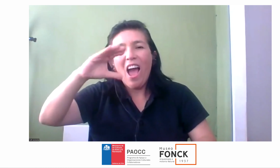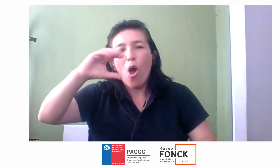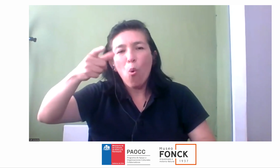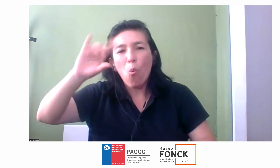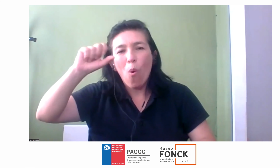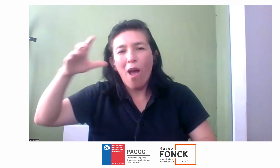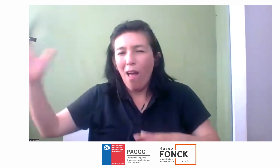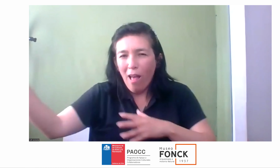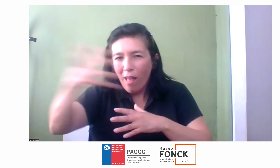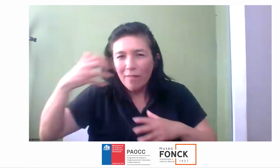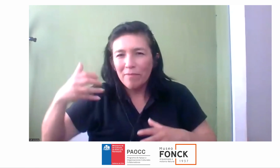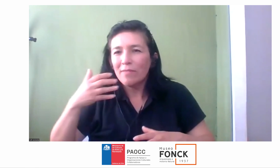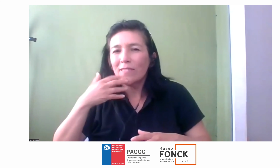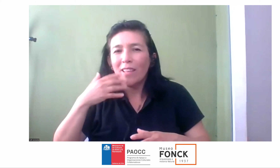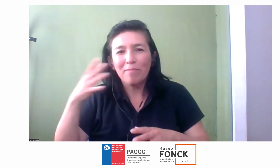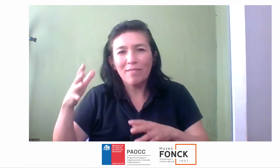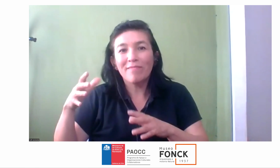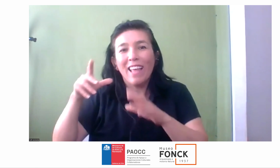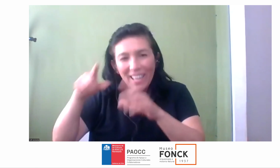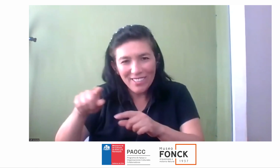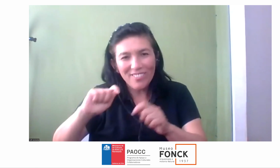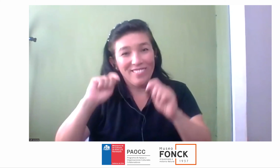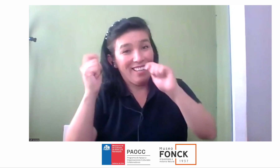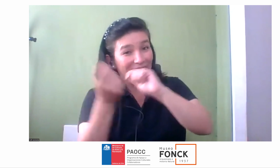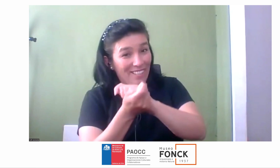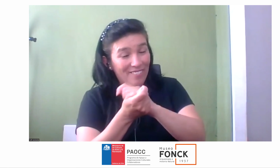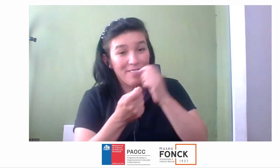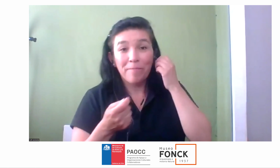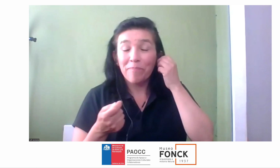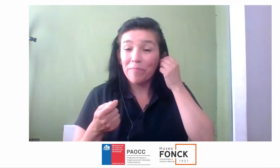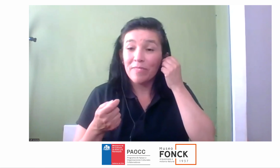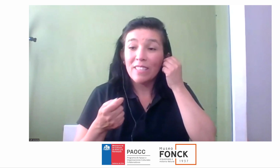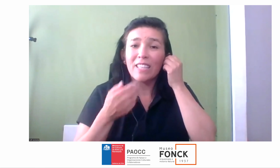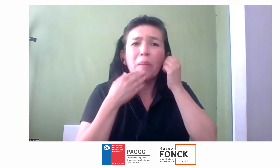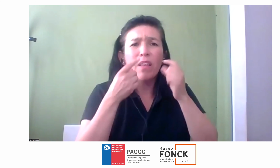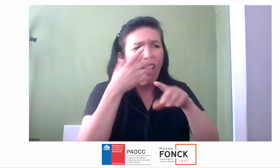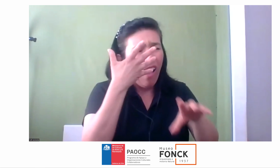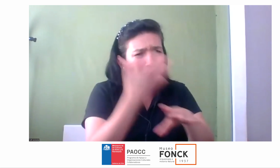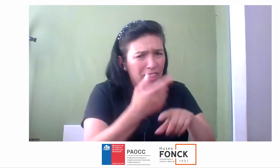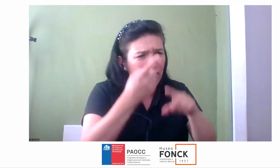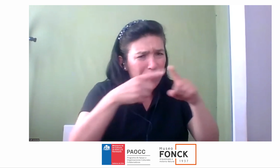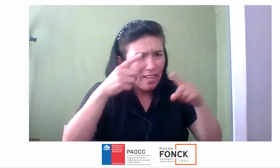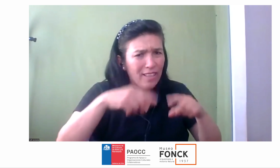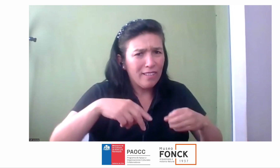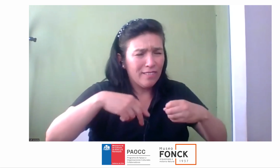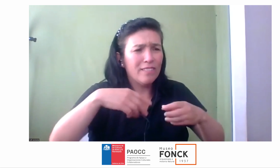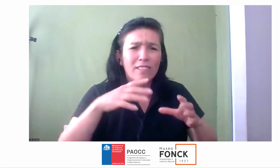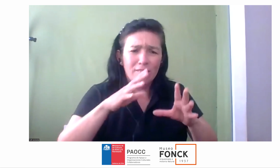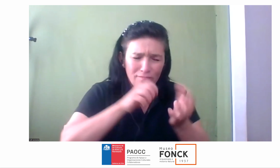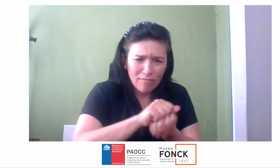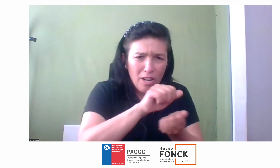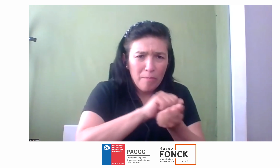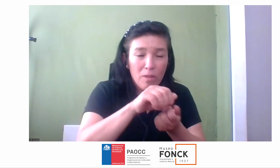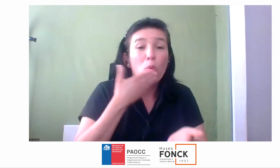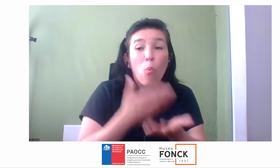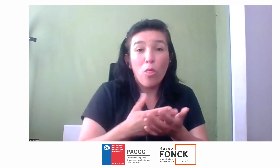andina que también está dando vueltas. Y respecto a la confluencia de distintas cerámicas, patrones cerámicos también, con la llegada del Inca